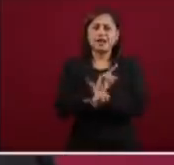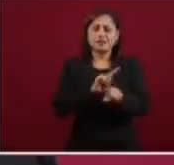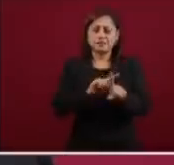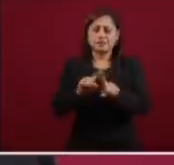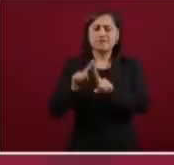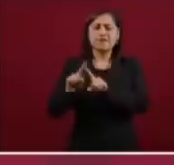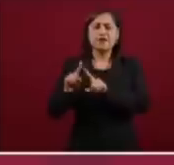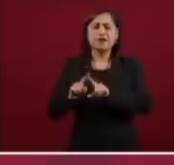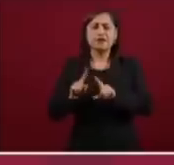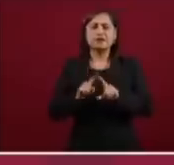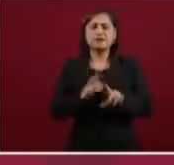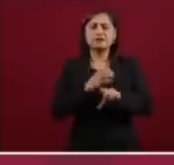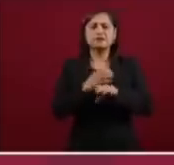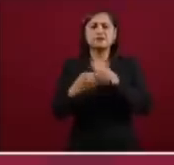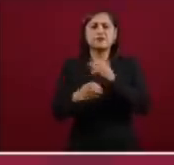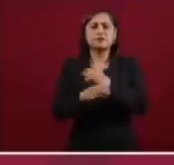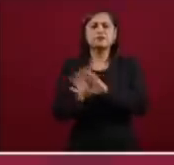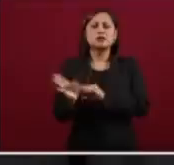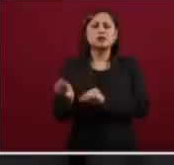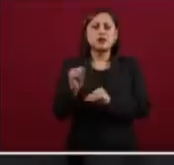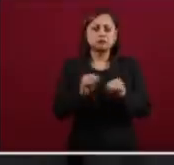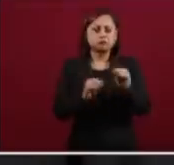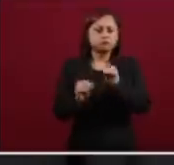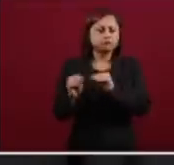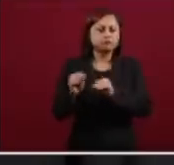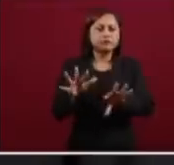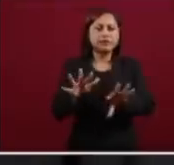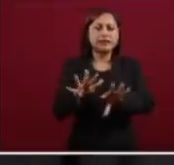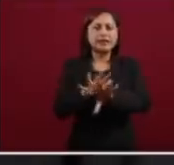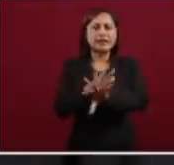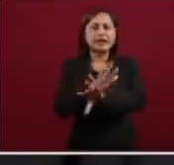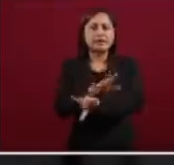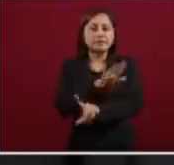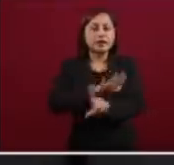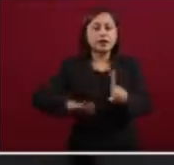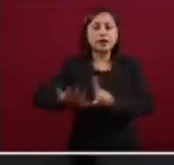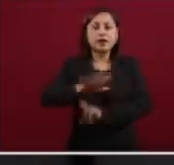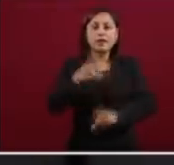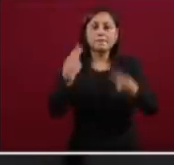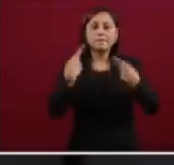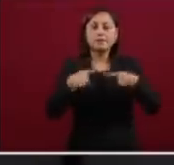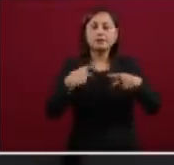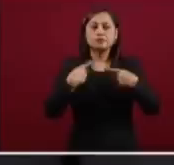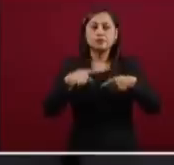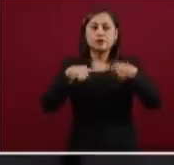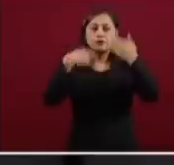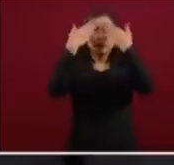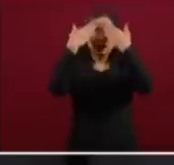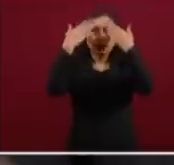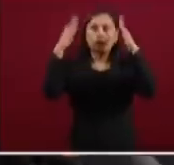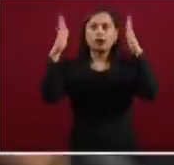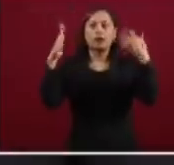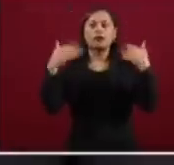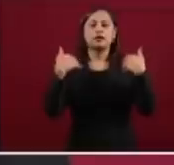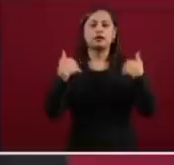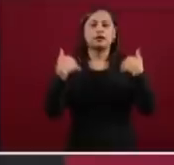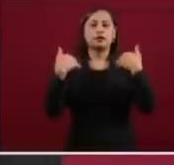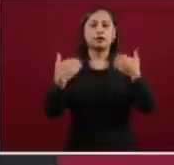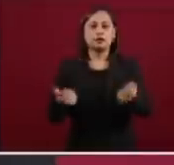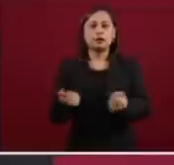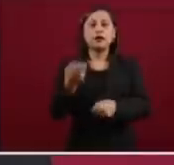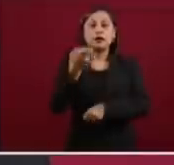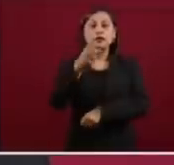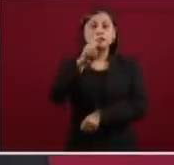se está cambiando la mentalidad del pueblo que eso es lo más importante de lograr lo más difícil